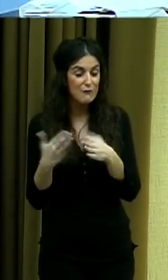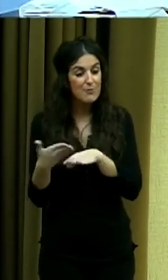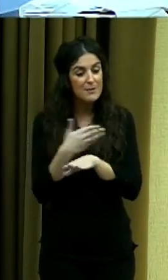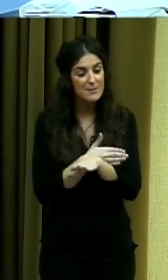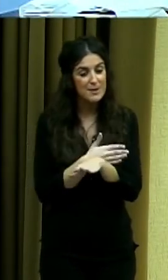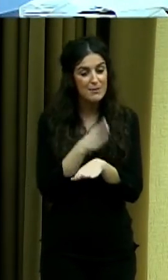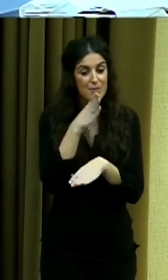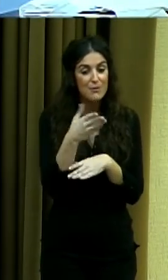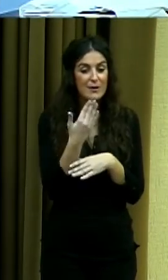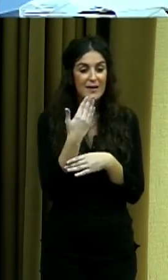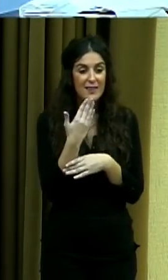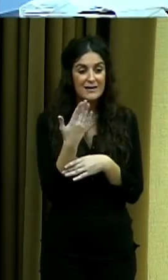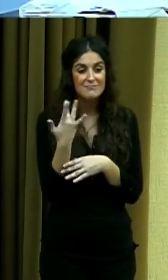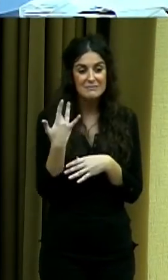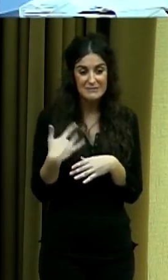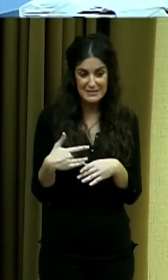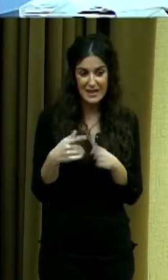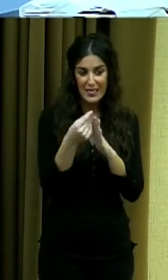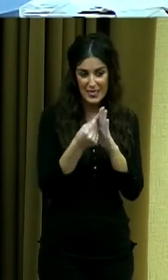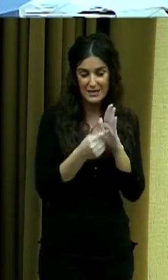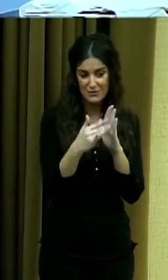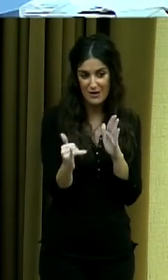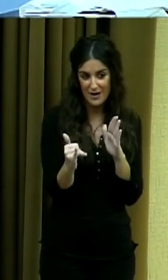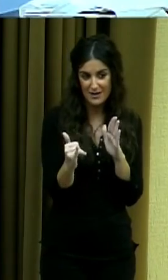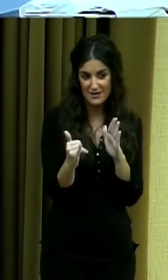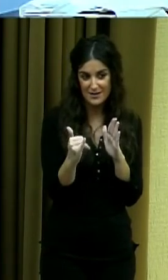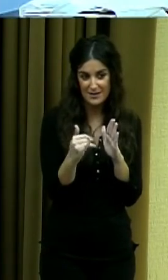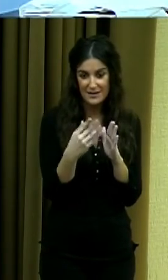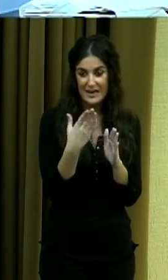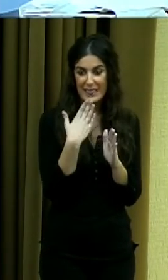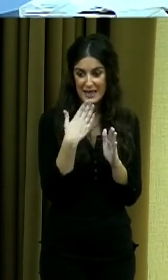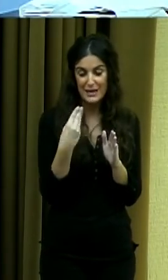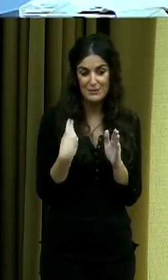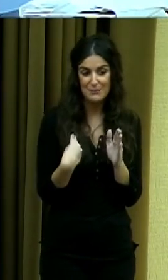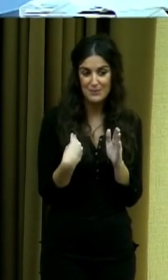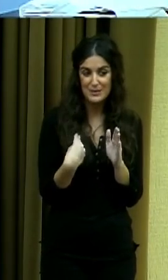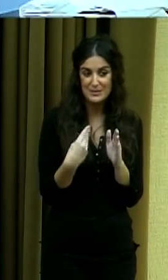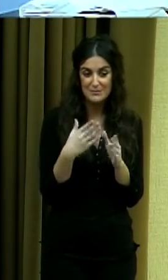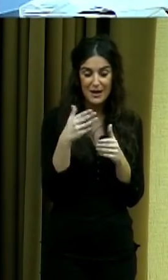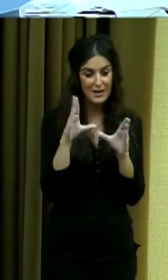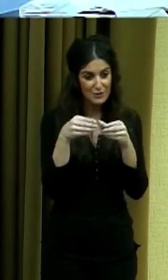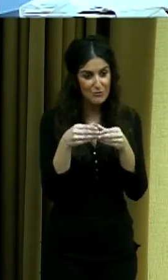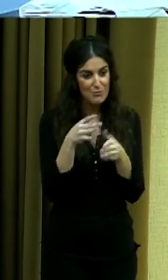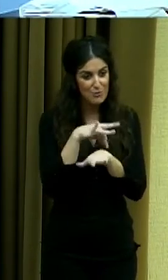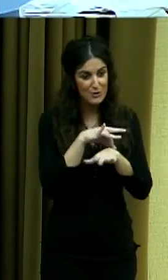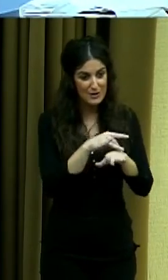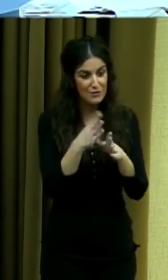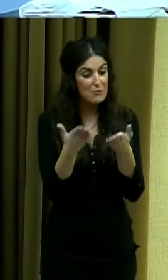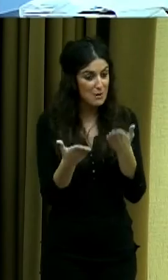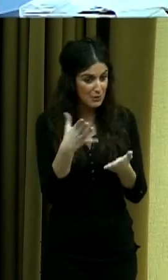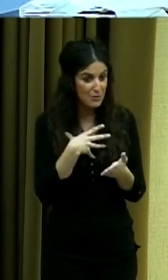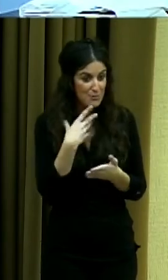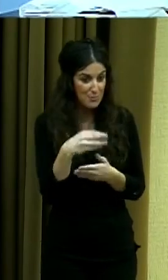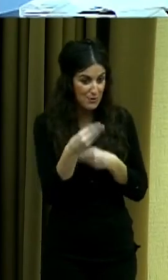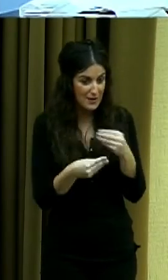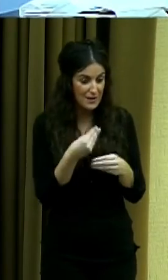edad ya sí se disponen de datos. A esa edad el equipo de orientación ya ha podido hacer una valoración, ya hay una trayectoria